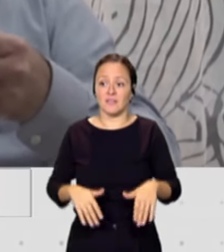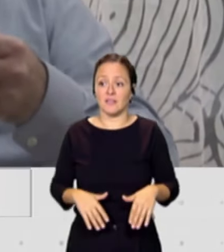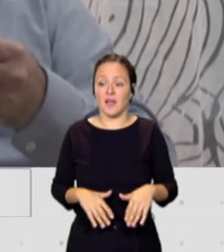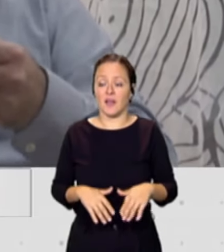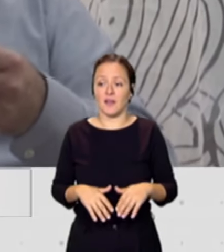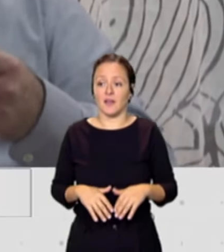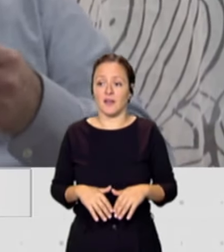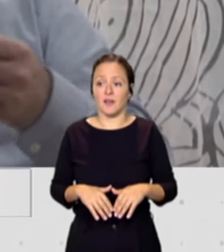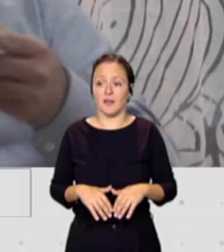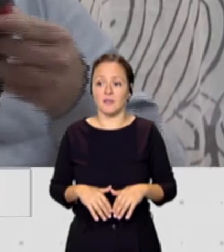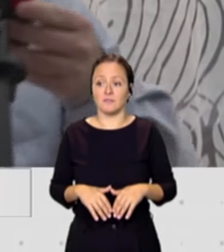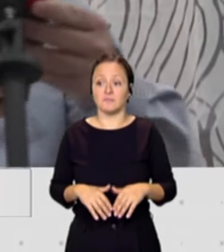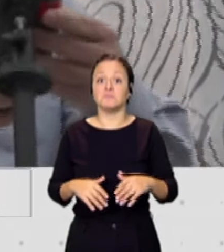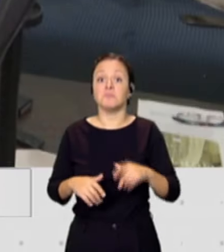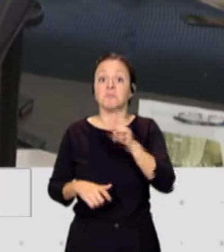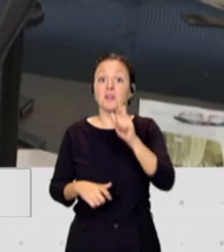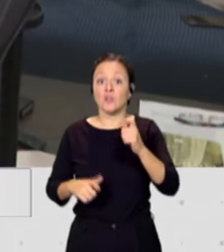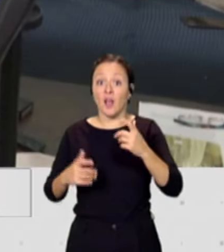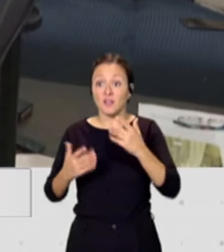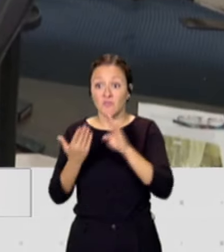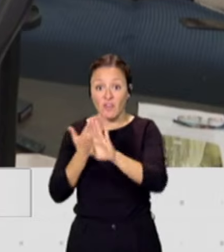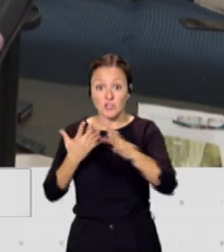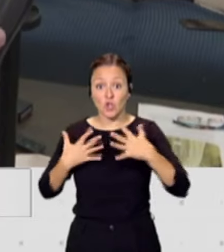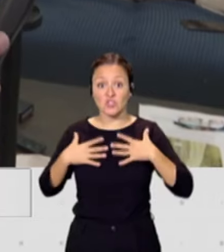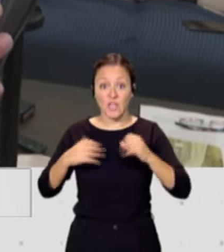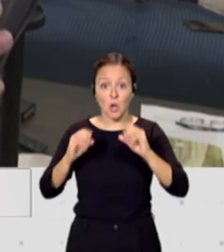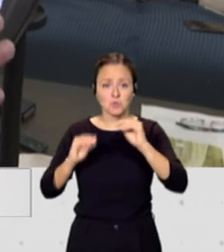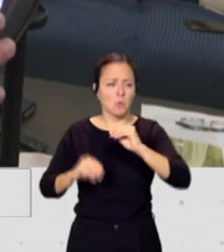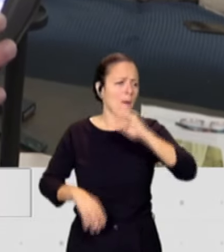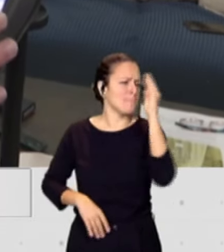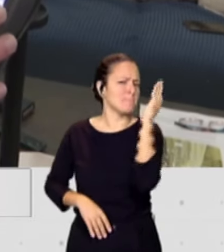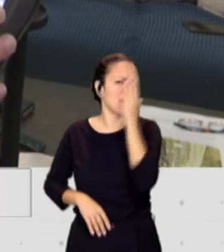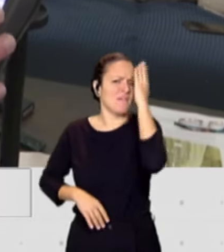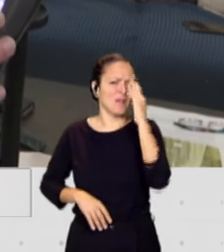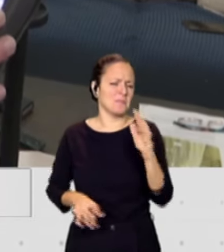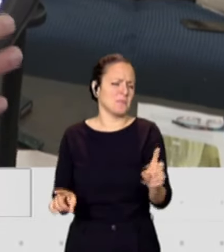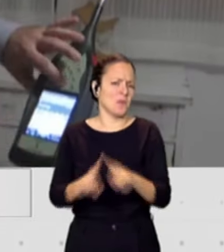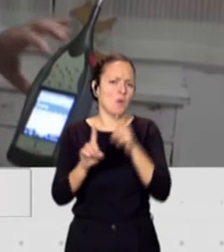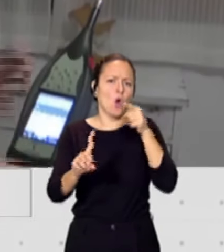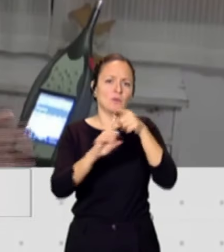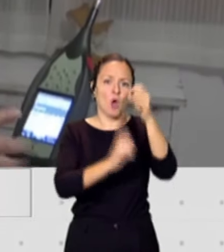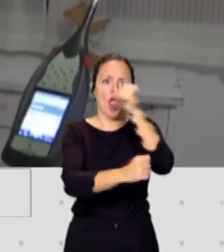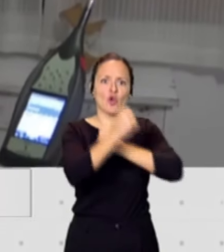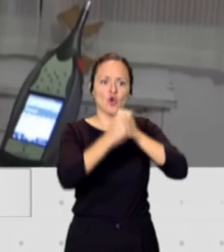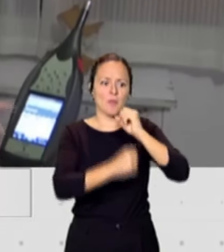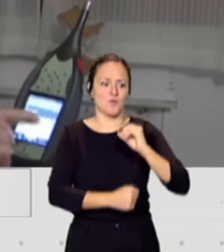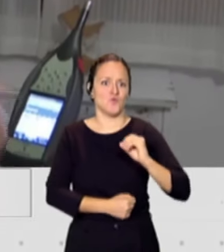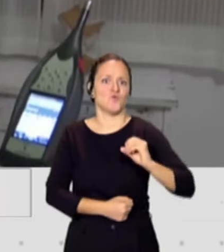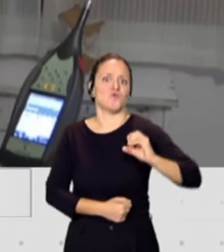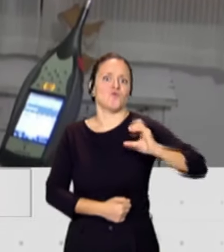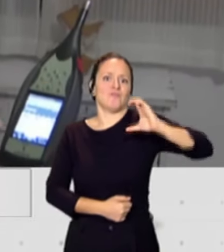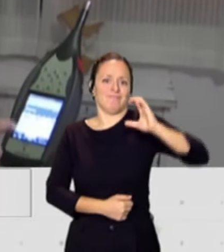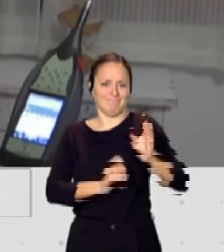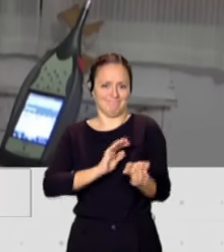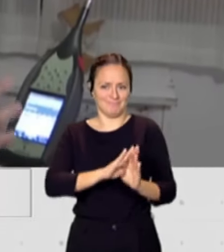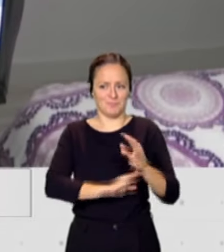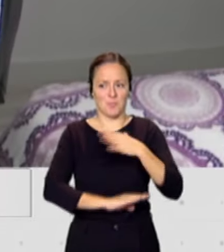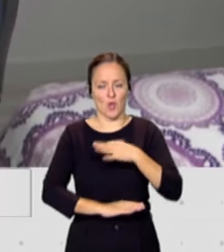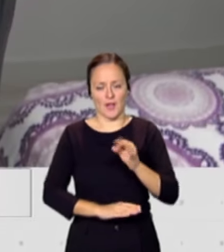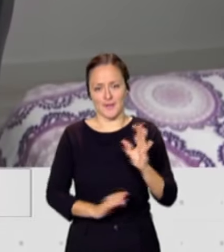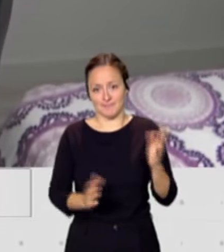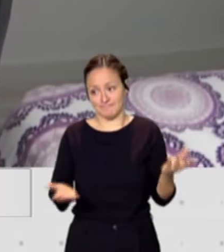lo la salud de los vecinos a Costa de que de que la economía no baje vaya vamos a decirlo de esta